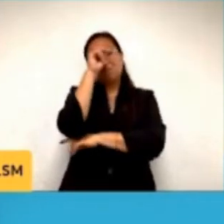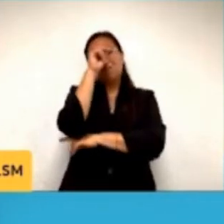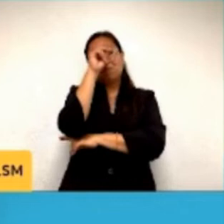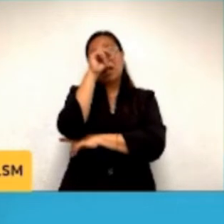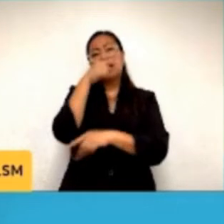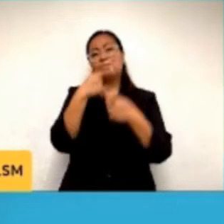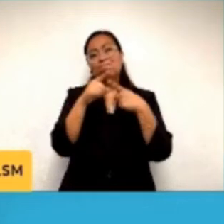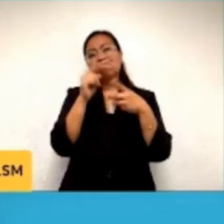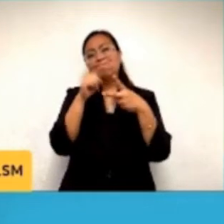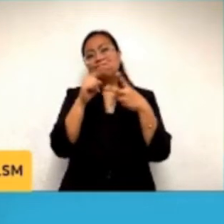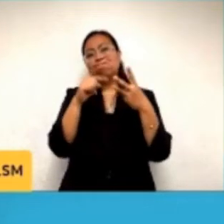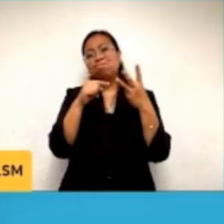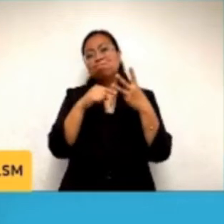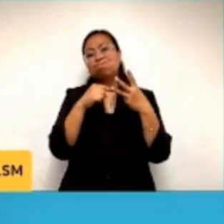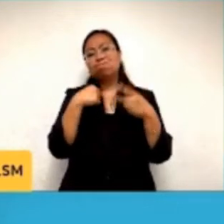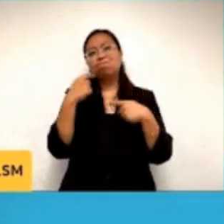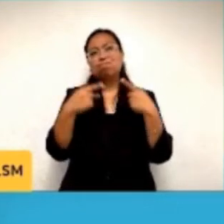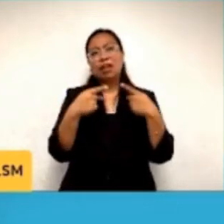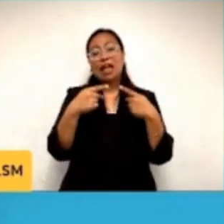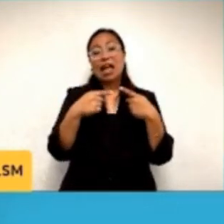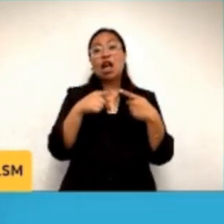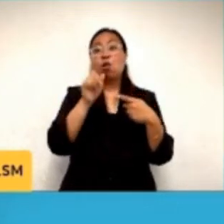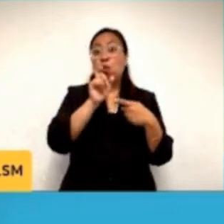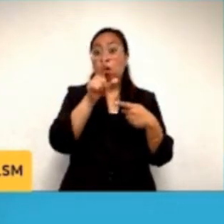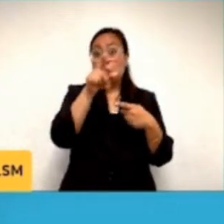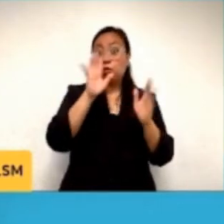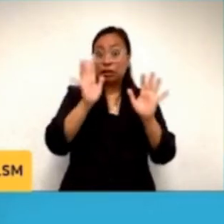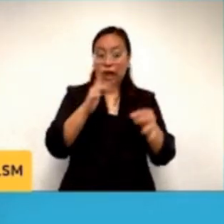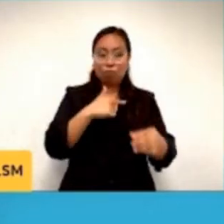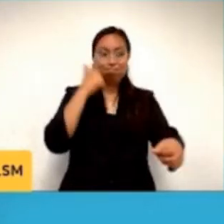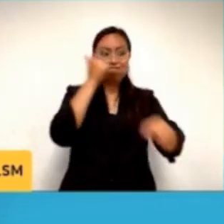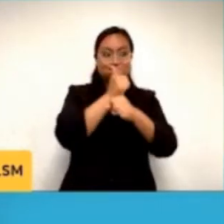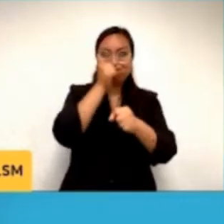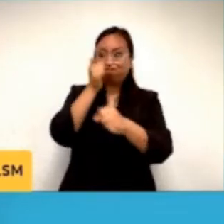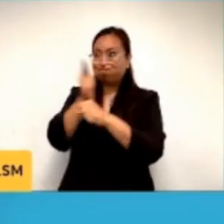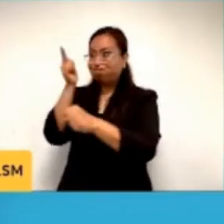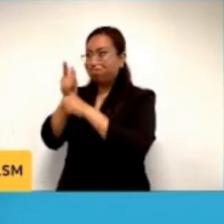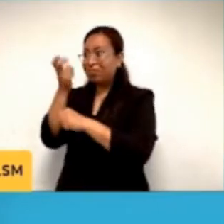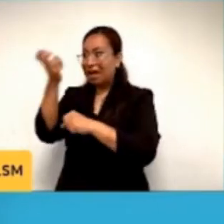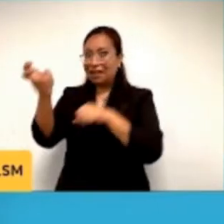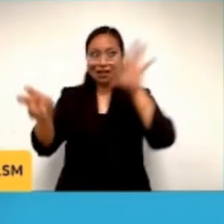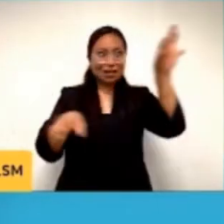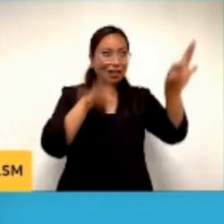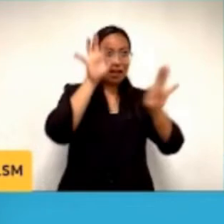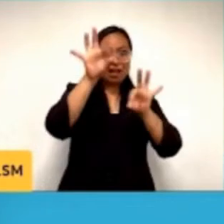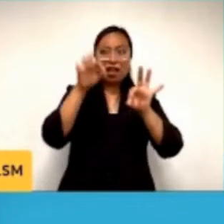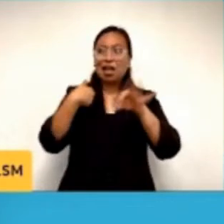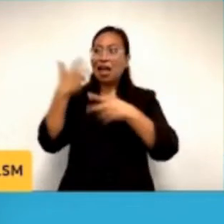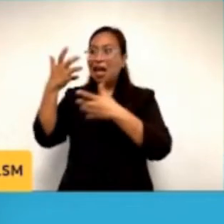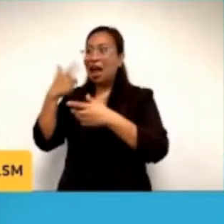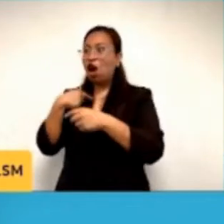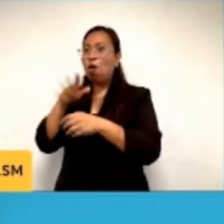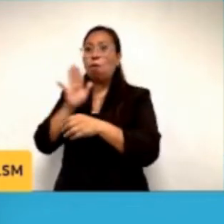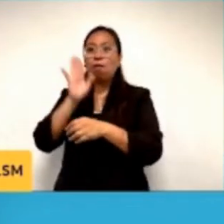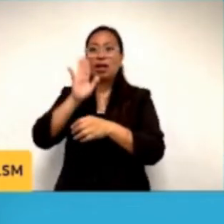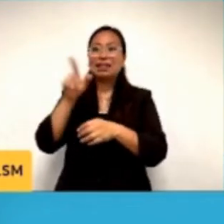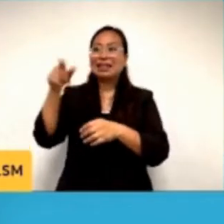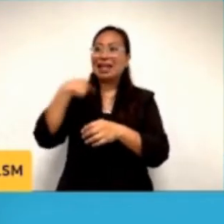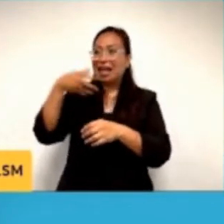a las que admiramos, y como las que probablemente aspiramos a ser alguna vez, nuestros modelos de referencia,